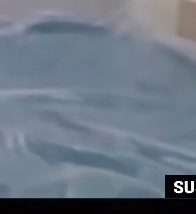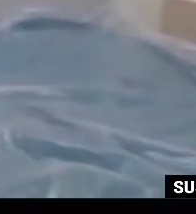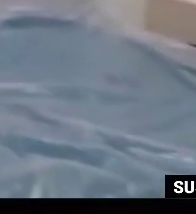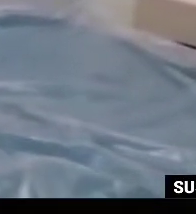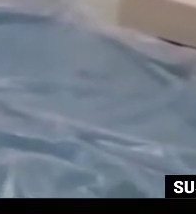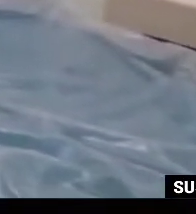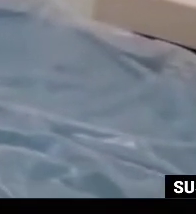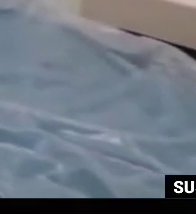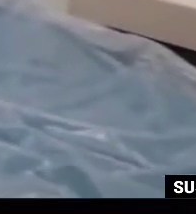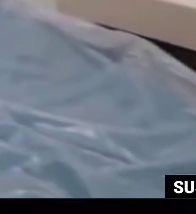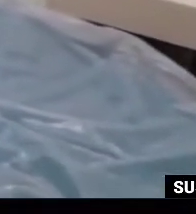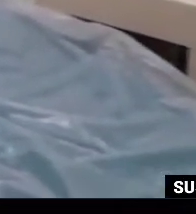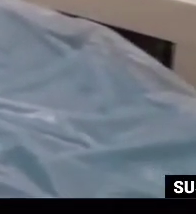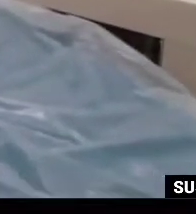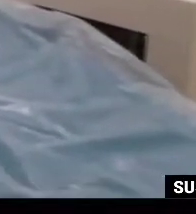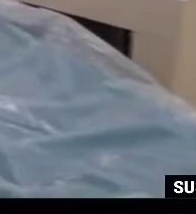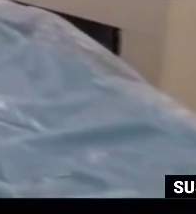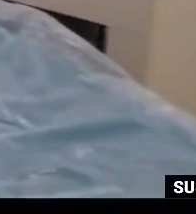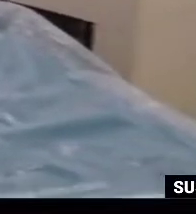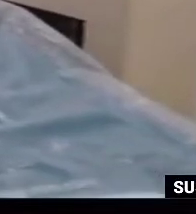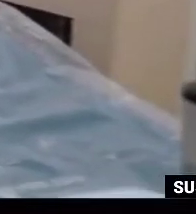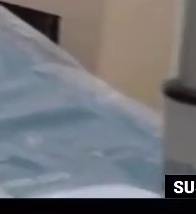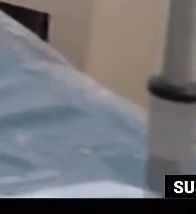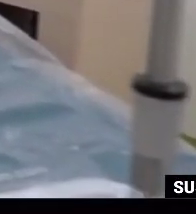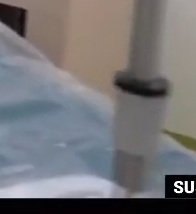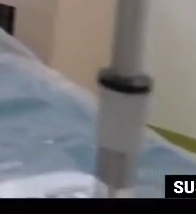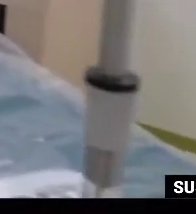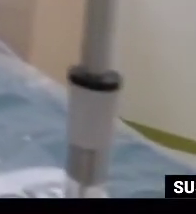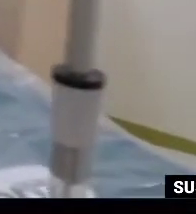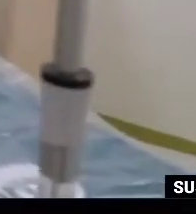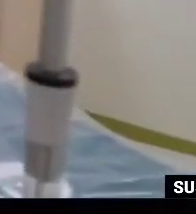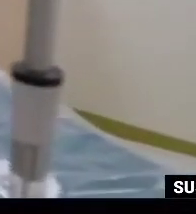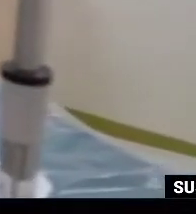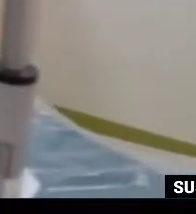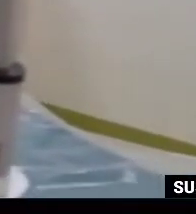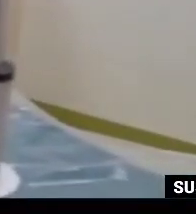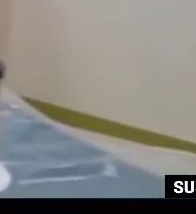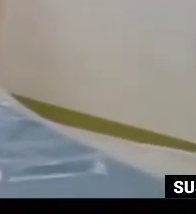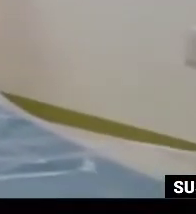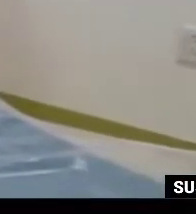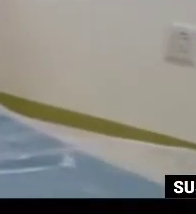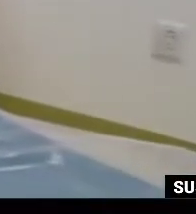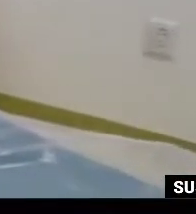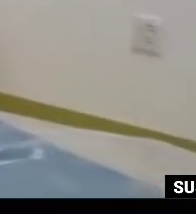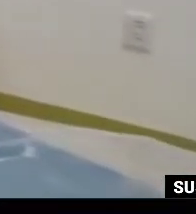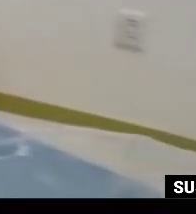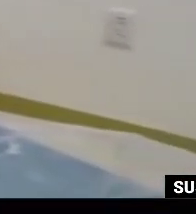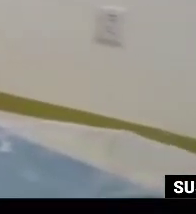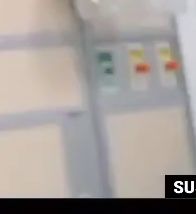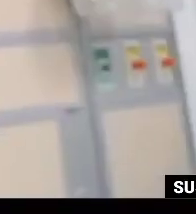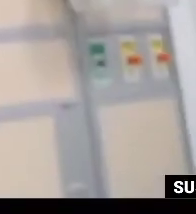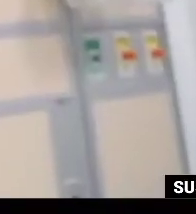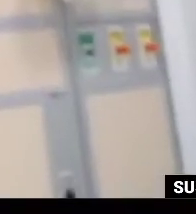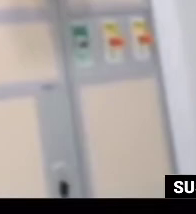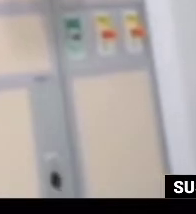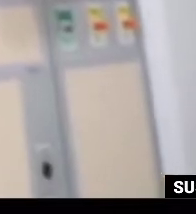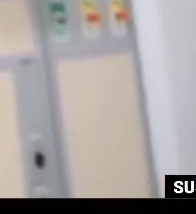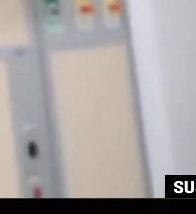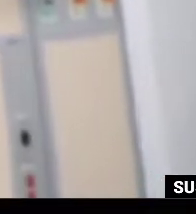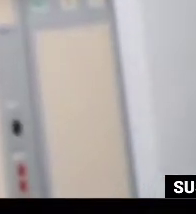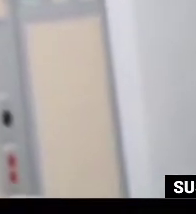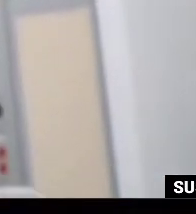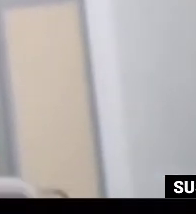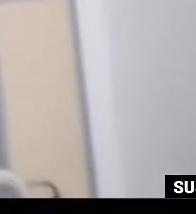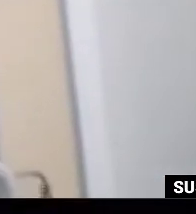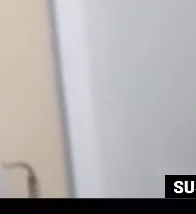el telemando de enfermería y del área médica. Entonces el médico y la enfermera se dan cuenta que el paciente del cubículo 2,